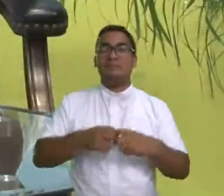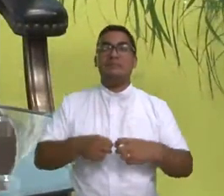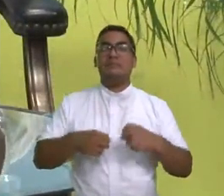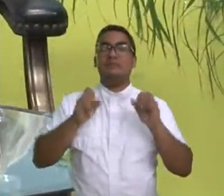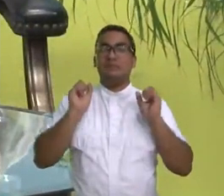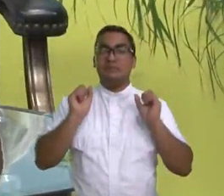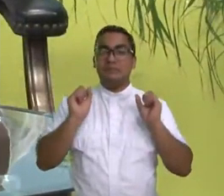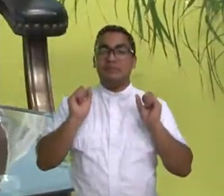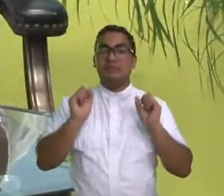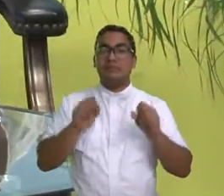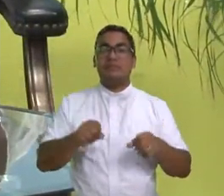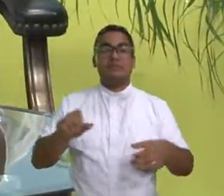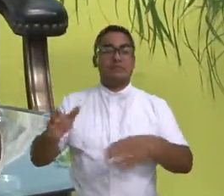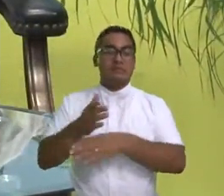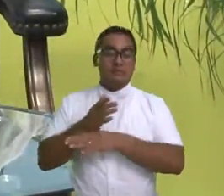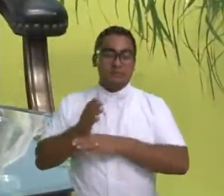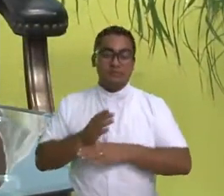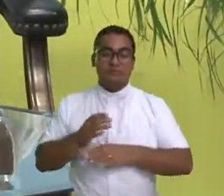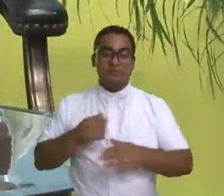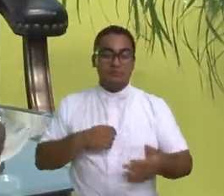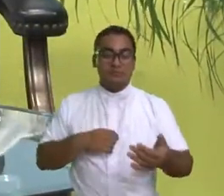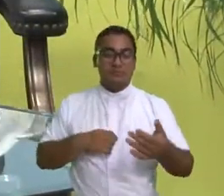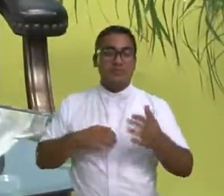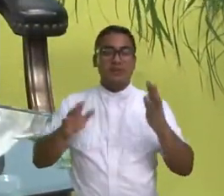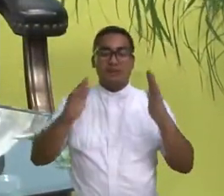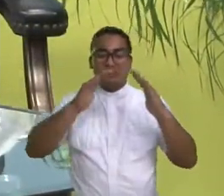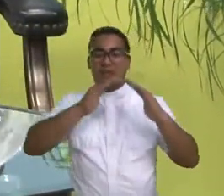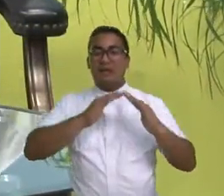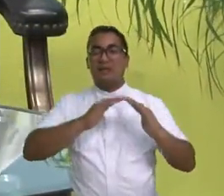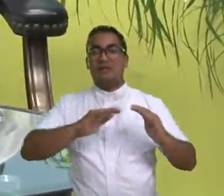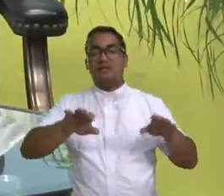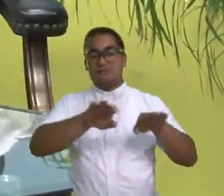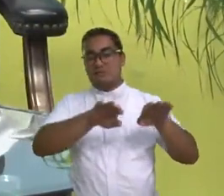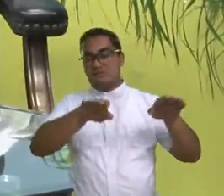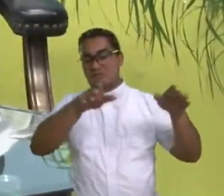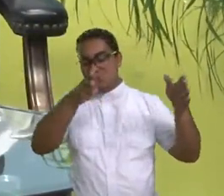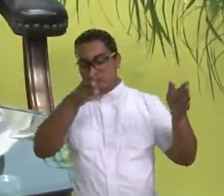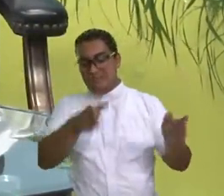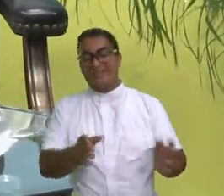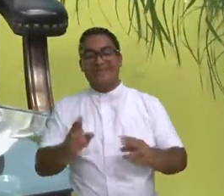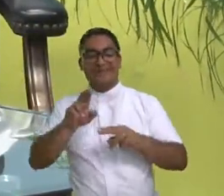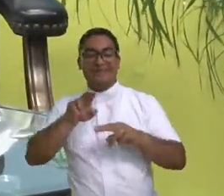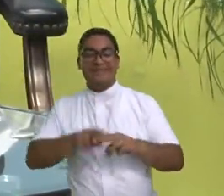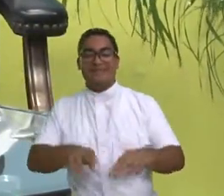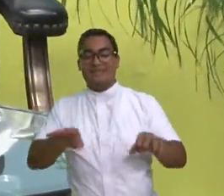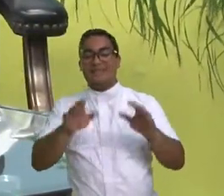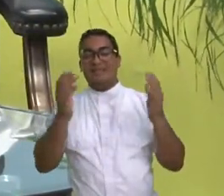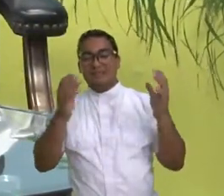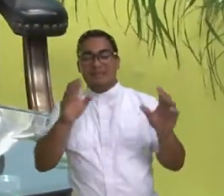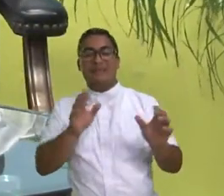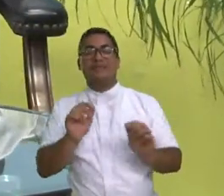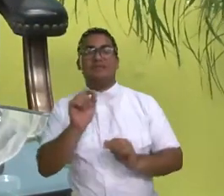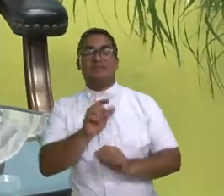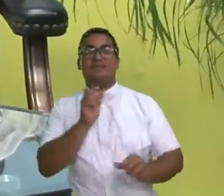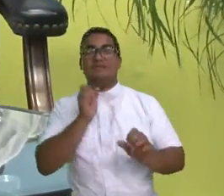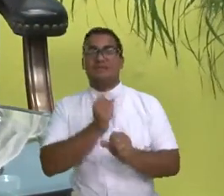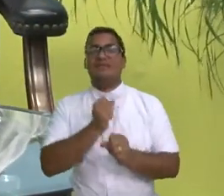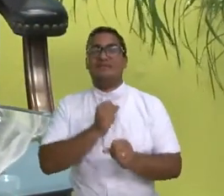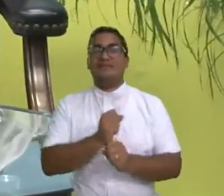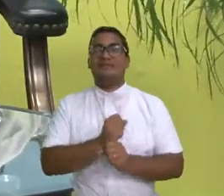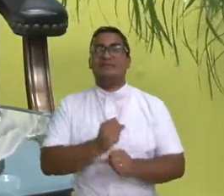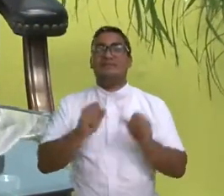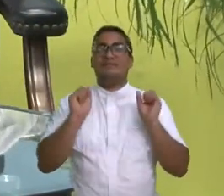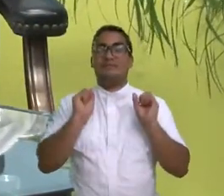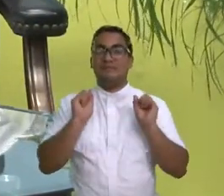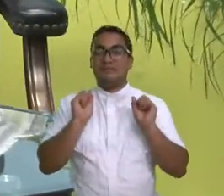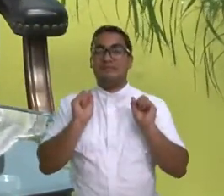superficie de objetos, ¿verdad?, que pueden estar en el hogar, en los lugares donde nosotros trabajamos, pueden quedar, si no